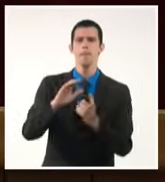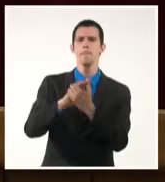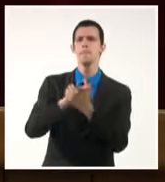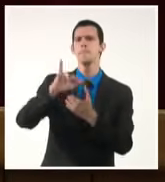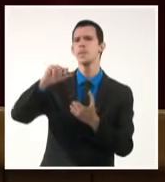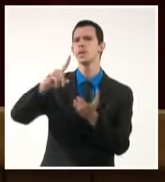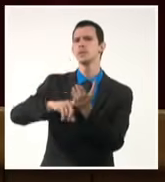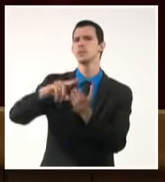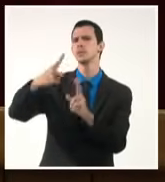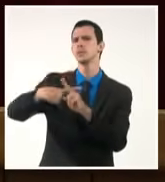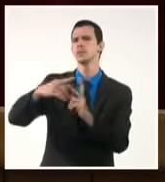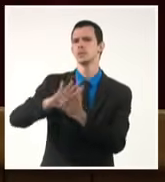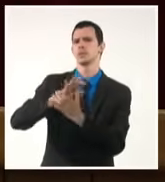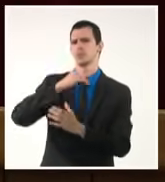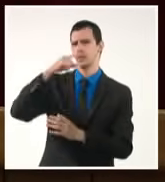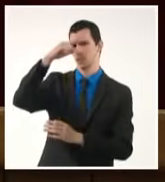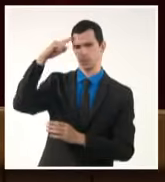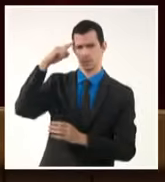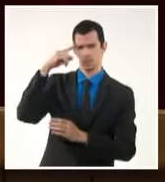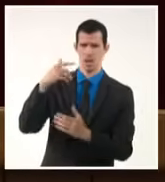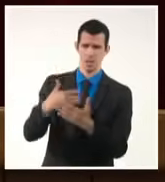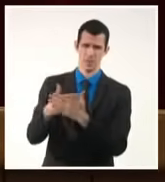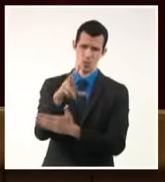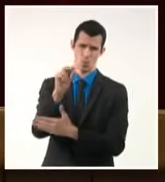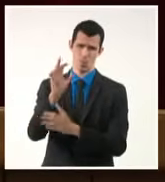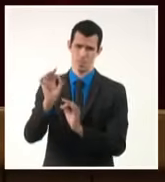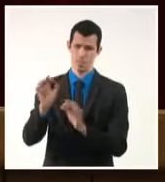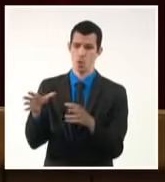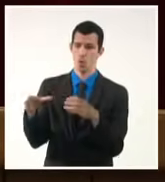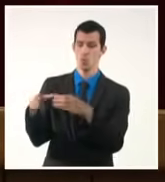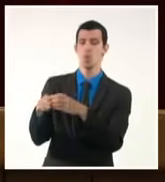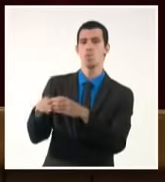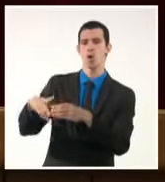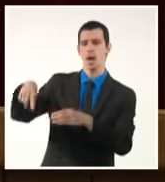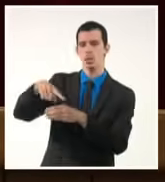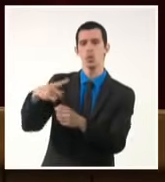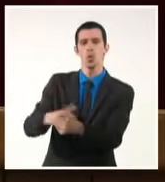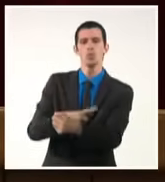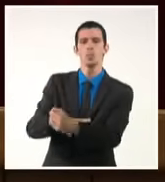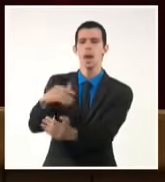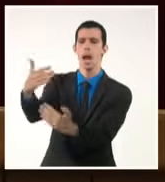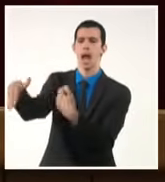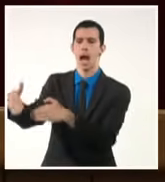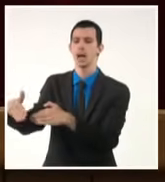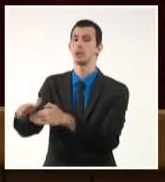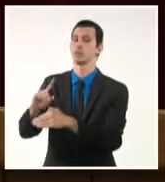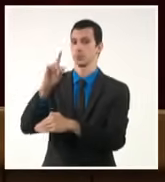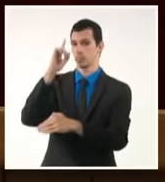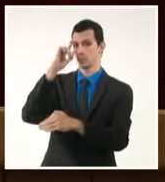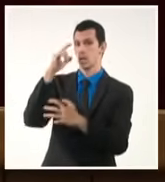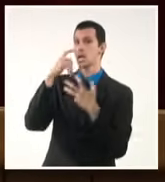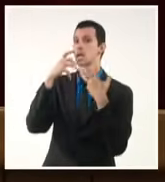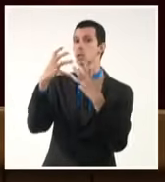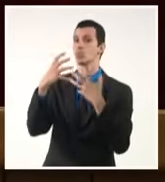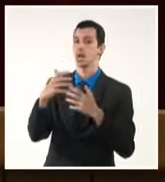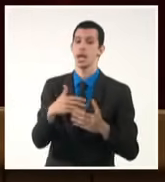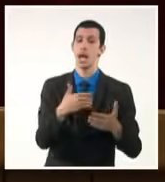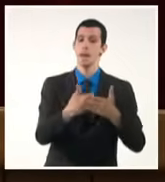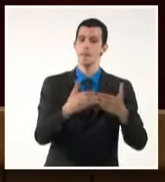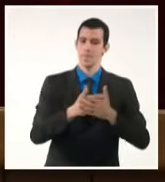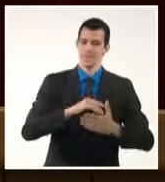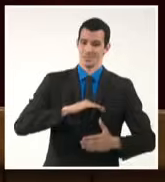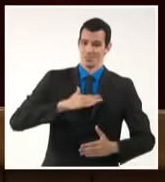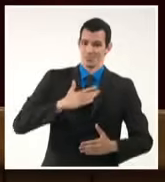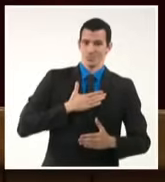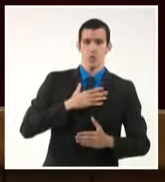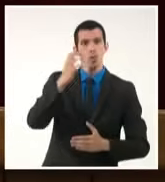flexibles y dinámicas, con mayor capacidad de adaptación a los actuales desafíos. Con relación a la forma de gestión